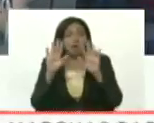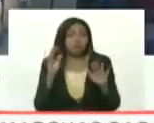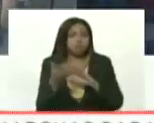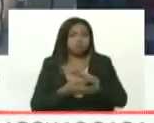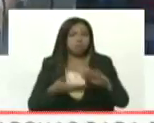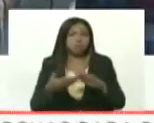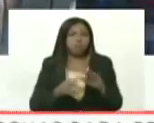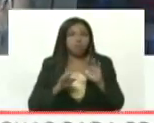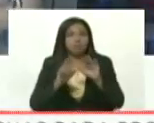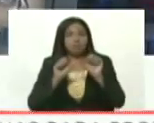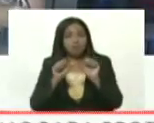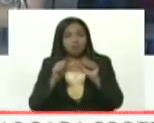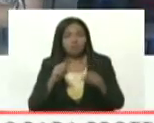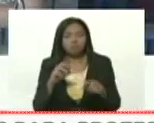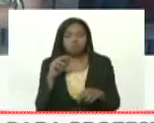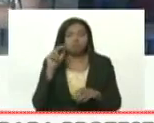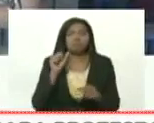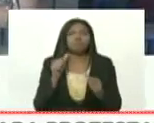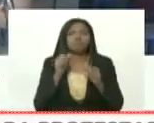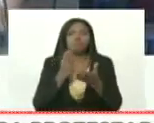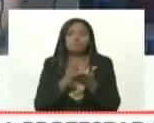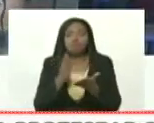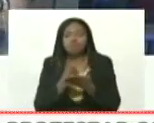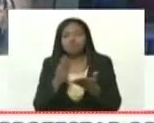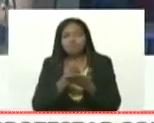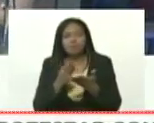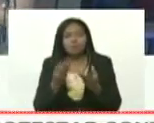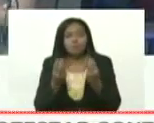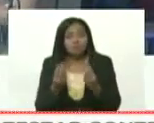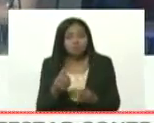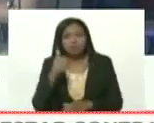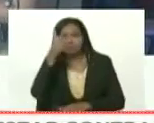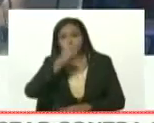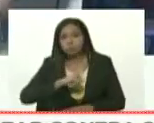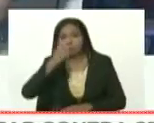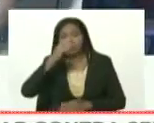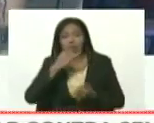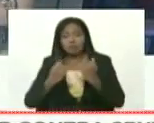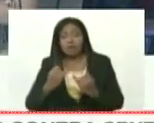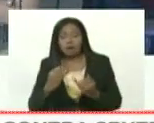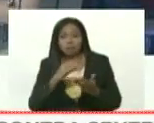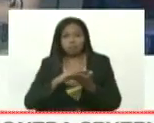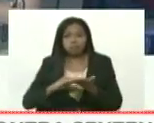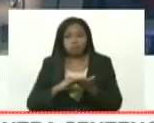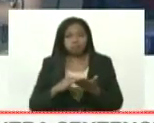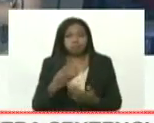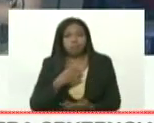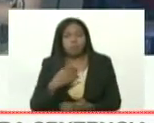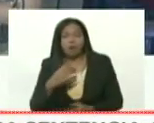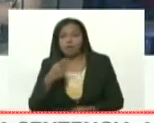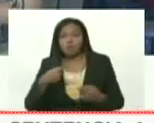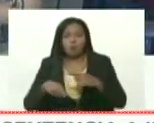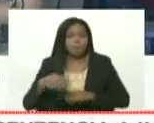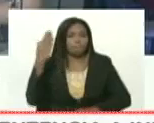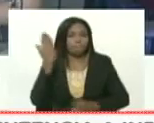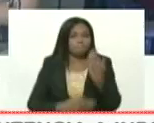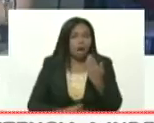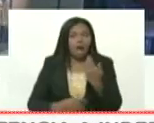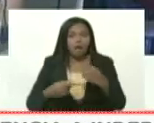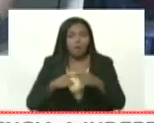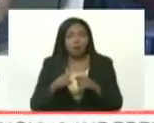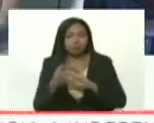daño, son sometidos a muchísimas operaciones y al final, si no se recuperan, hay que amputar el miembro que está